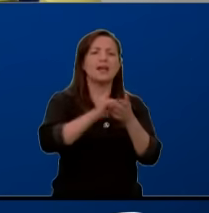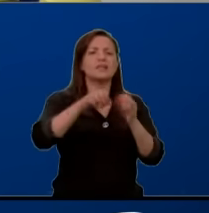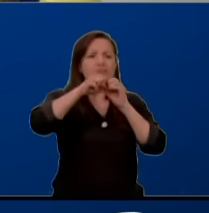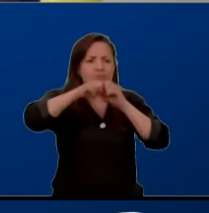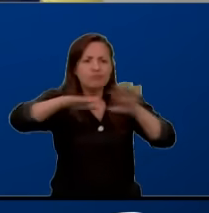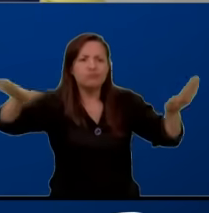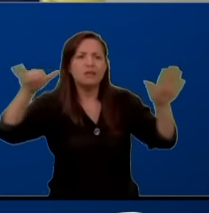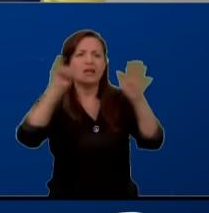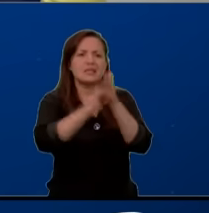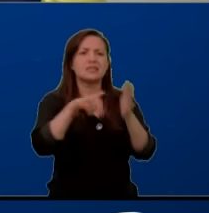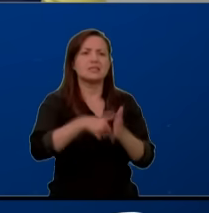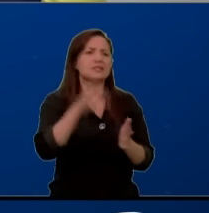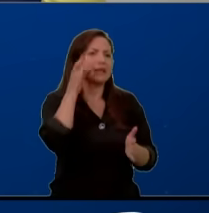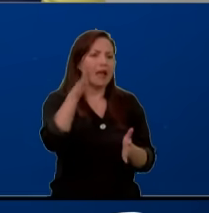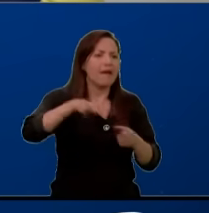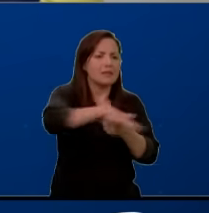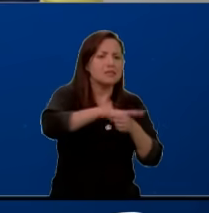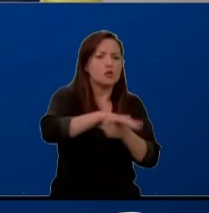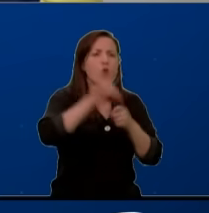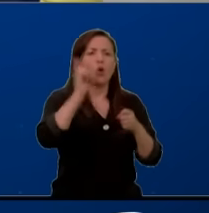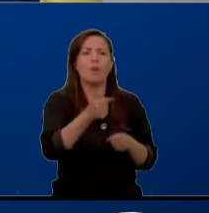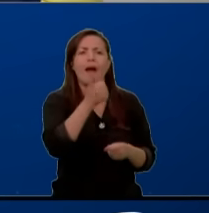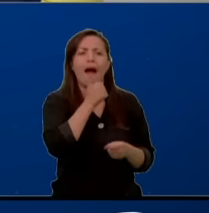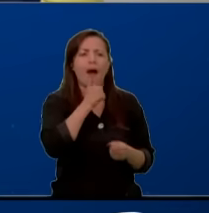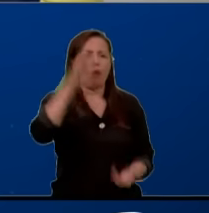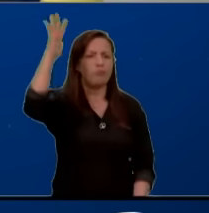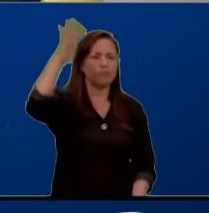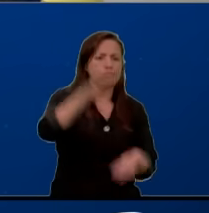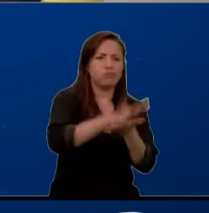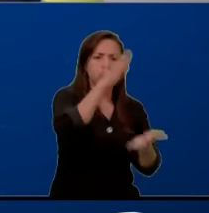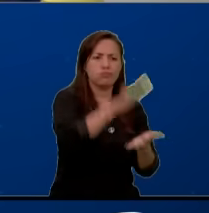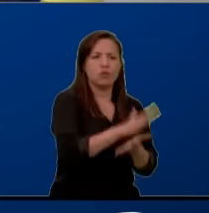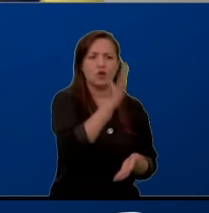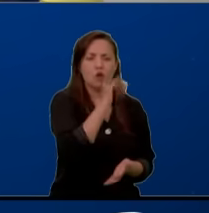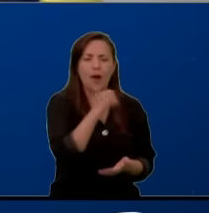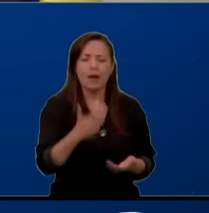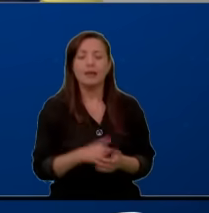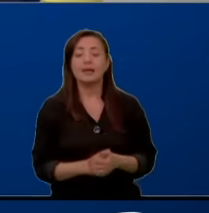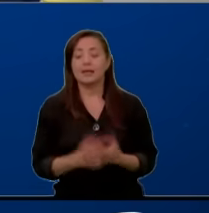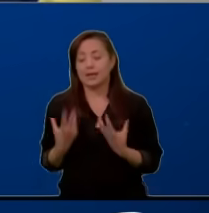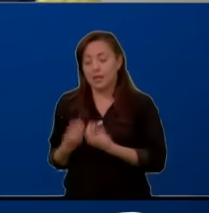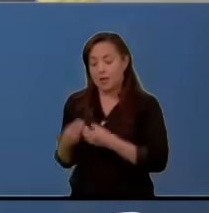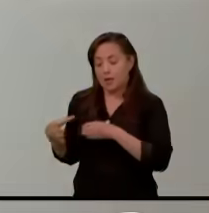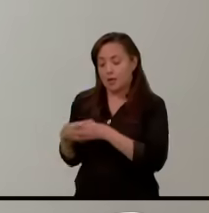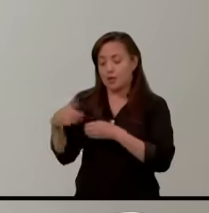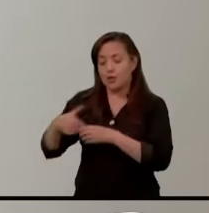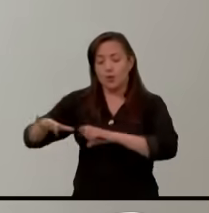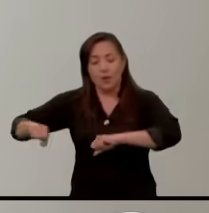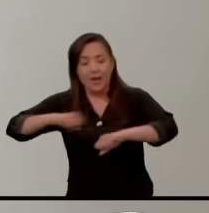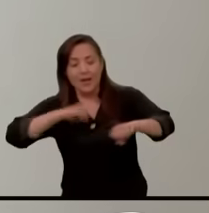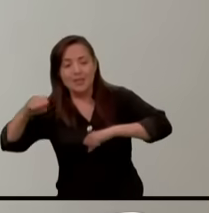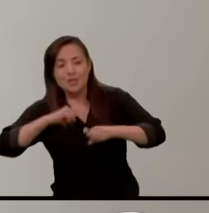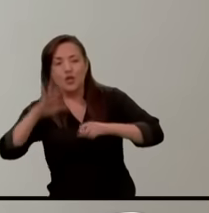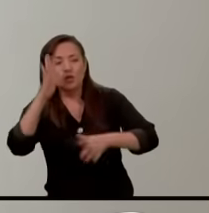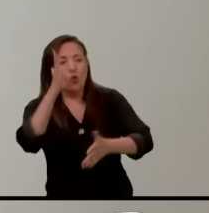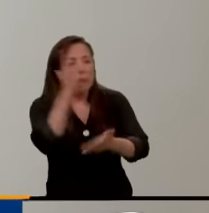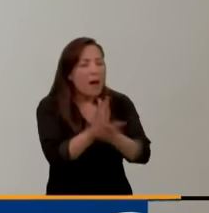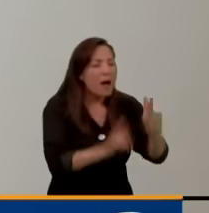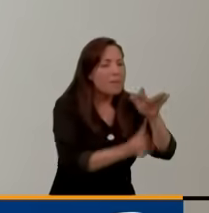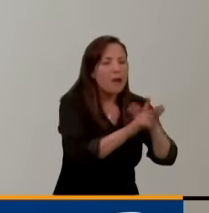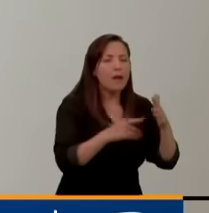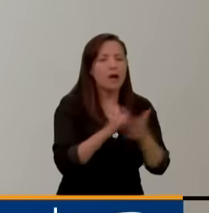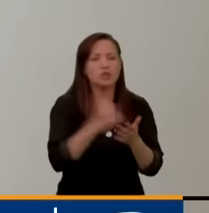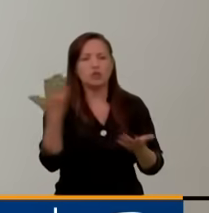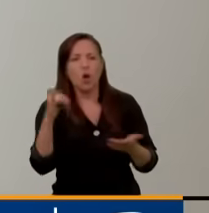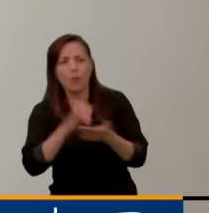calamidad pública por desabastecimiento de agua potable? Lo que hace la Unidad Nacional para la Gestión de Riesgo es activar el sistema. Entonces,